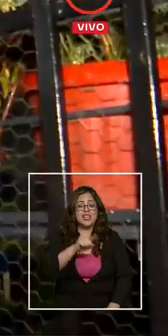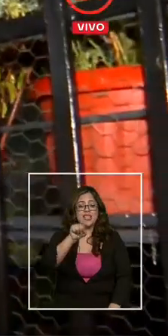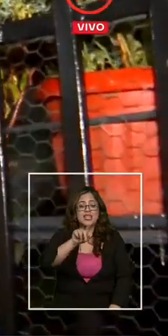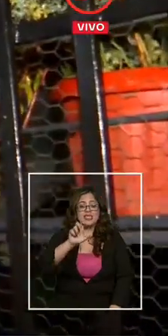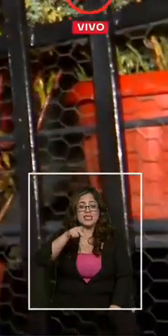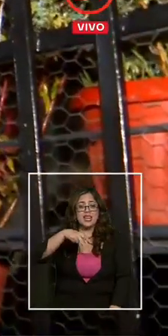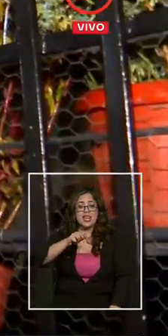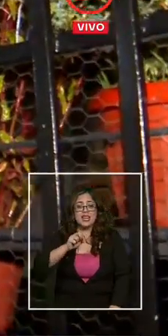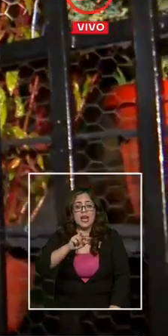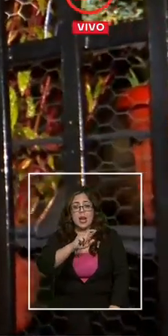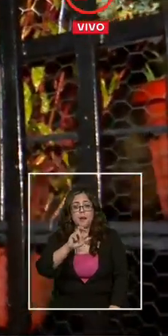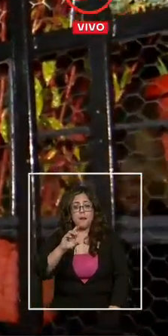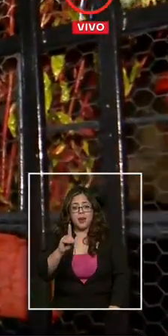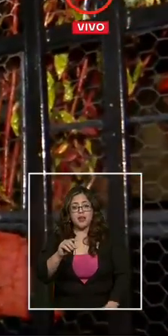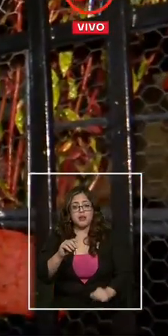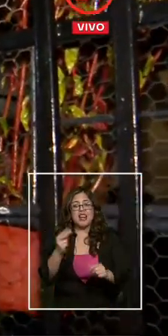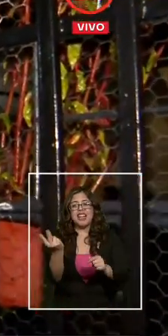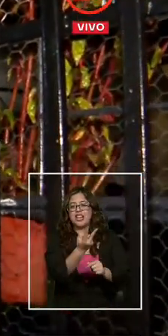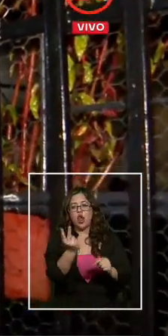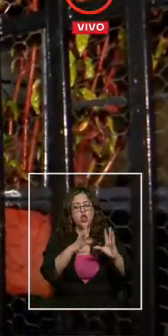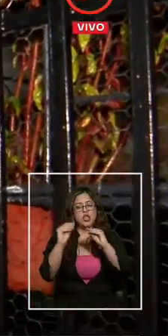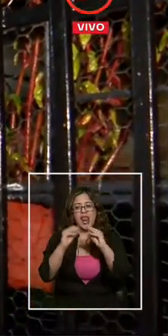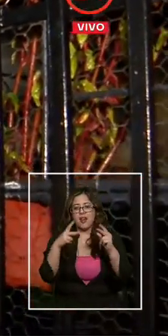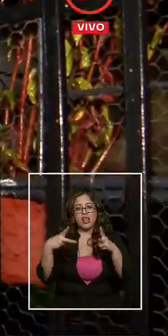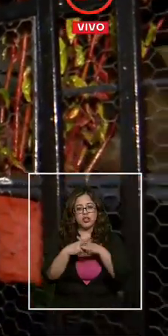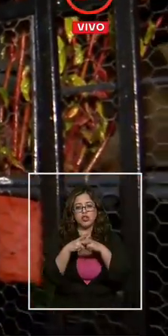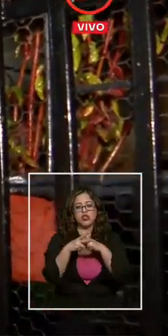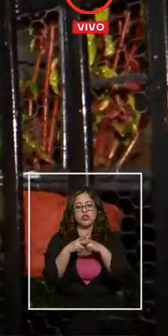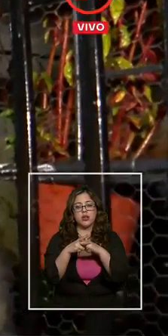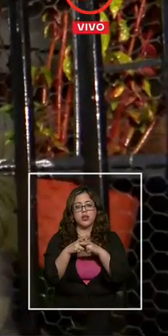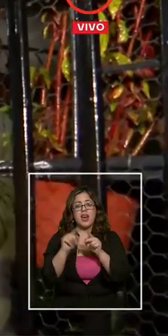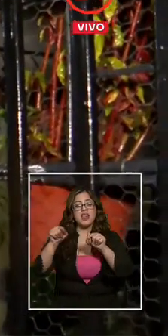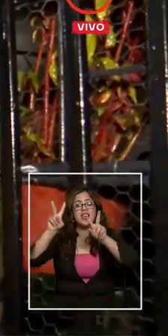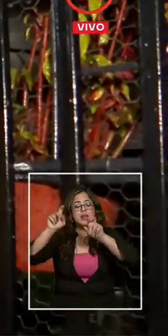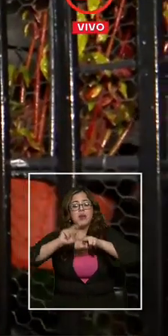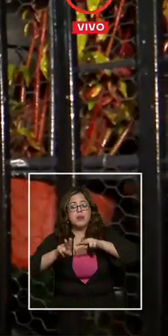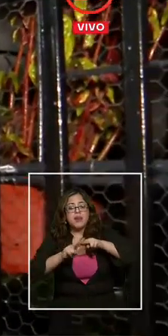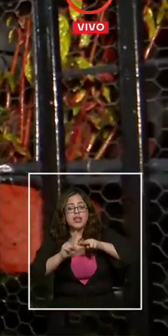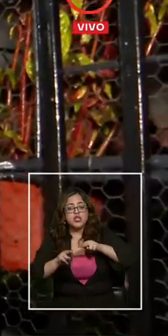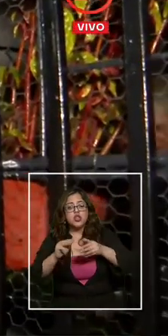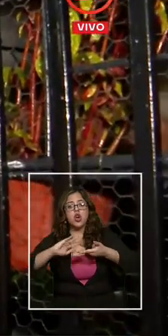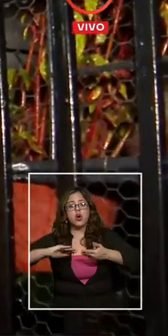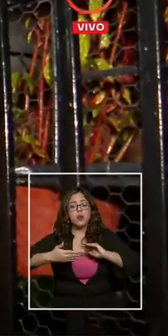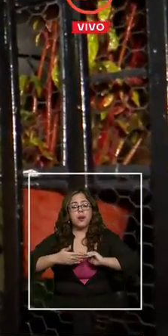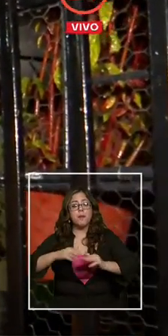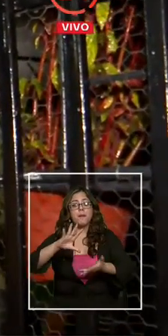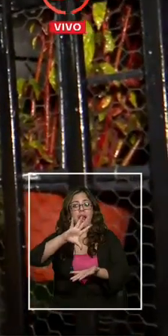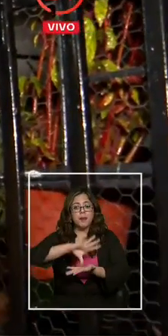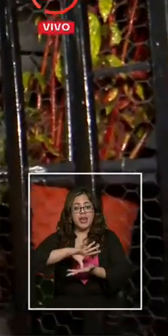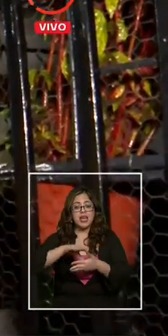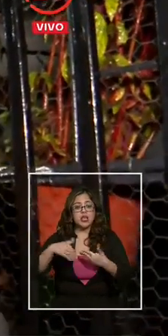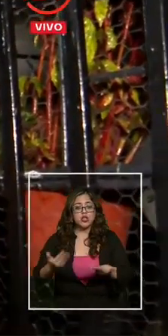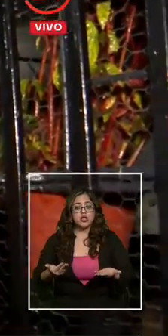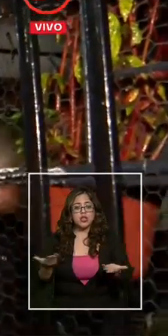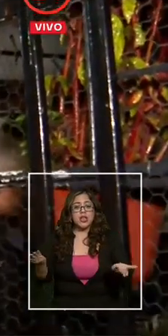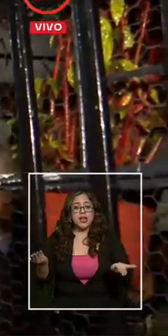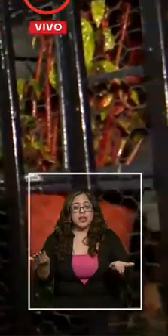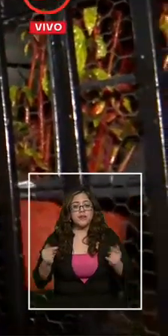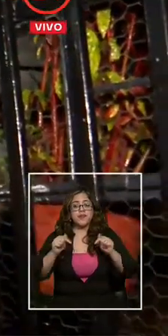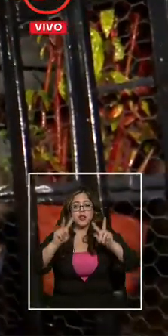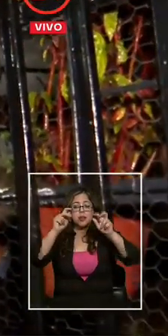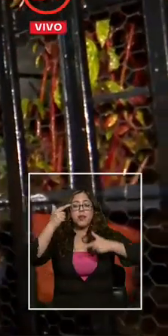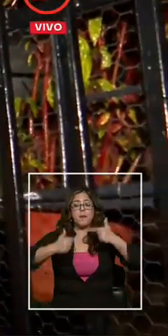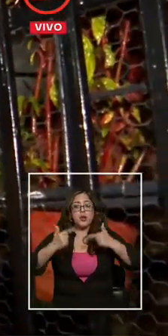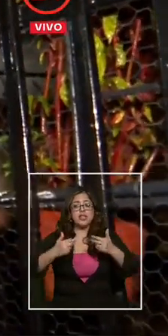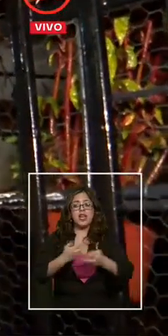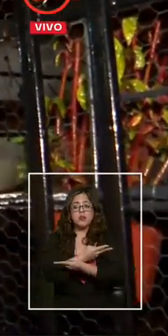poco menos de 80 millones de pesos para preparación comunitaria para todo el país. Entonces, es una política